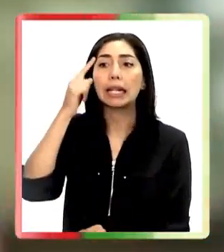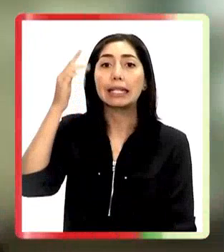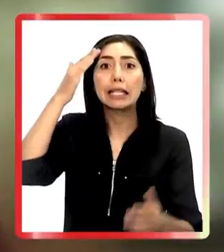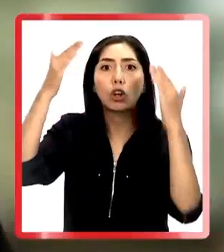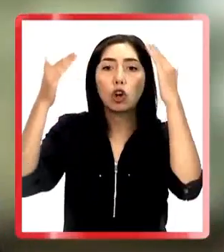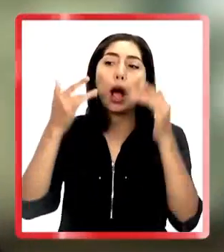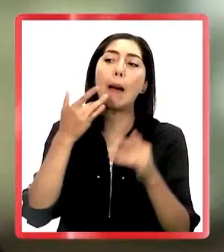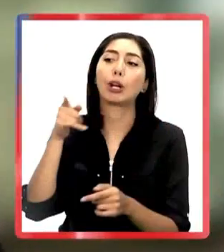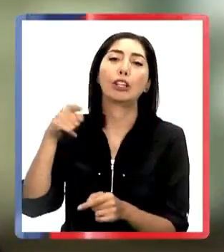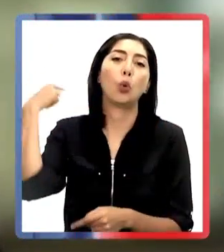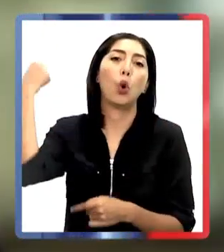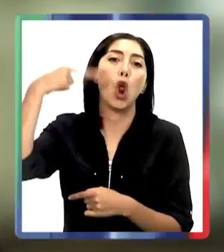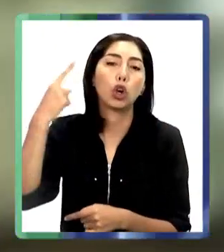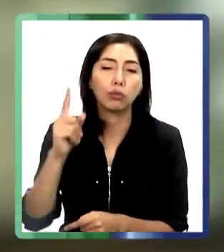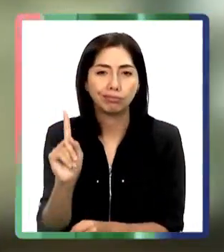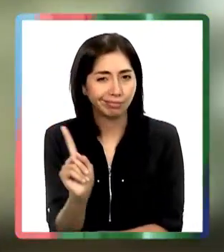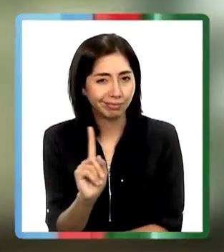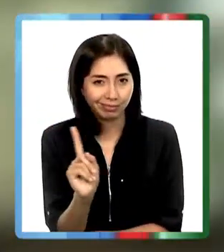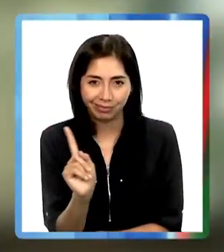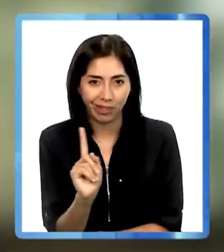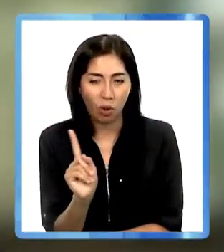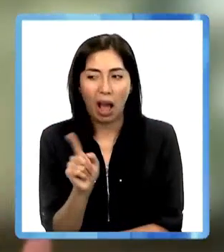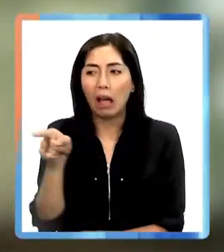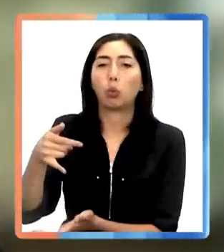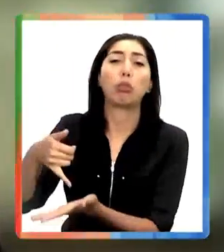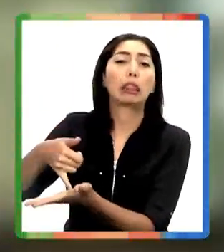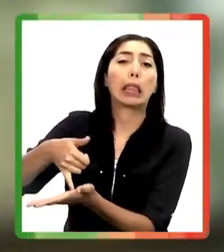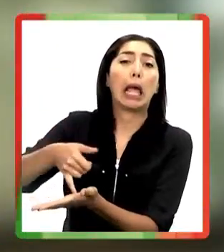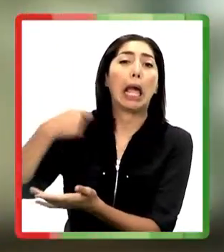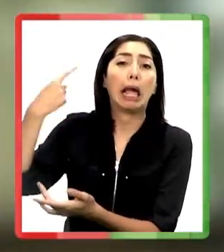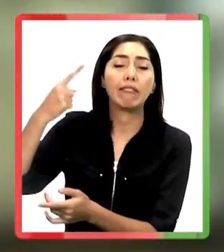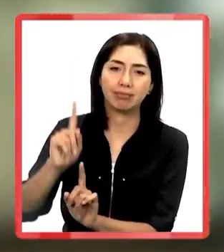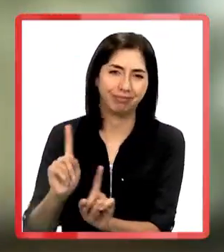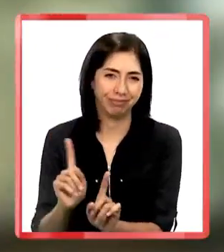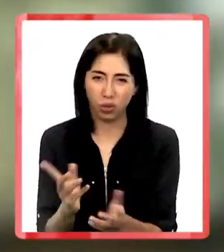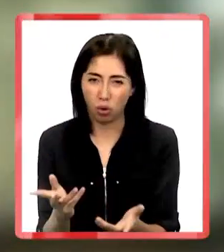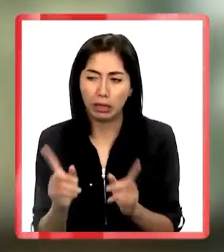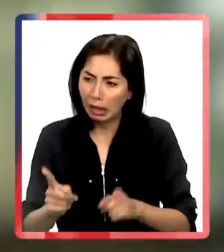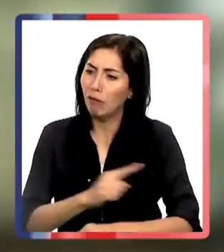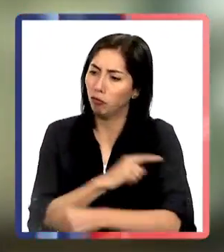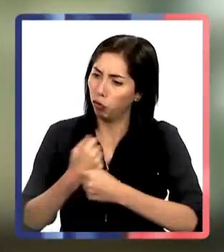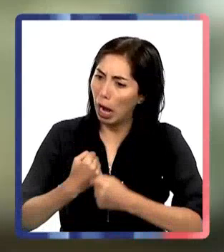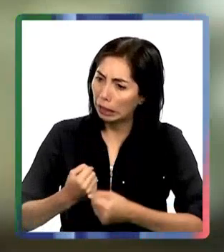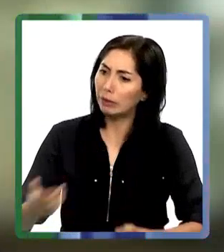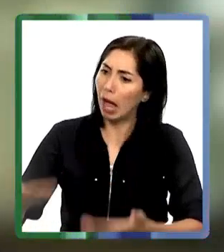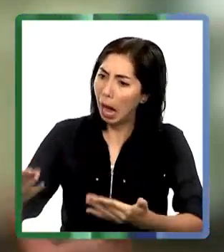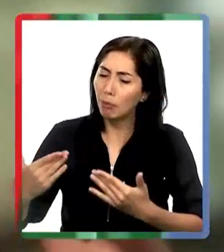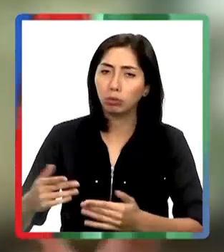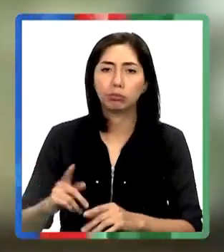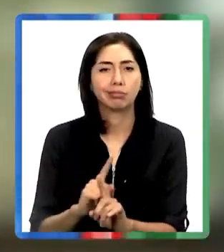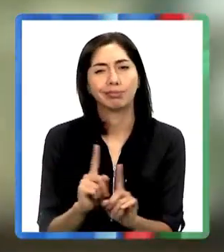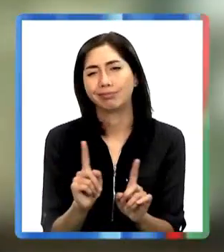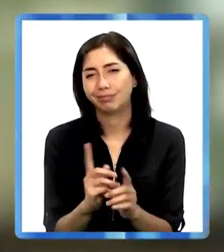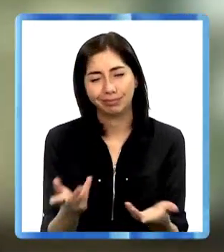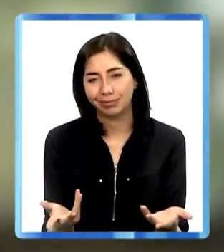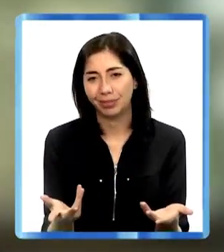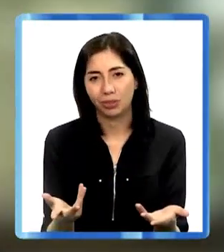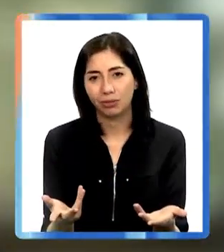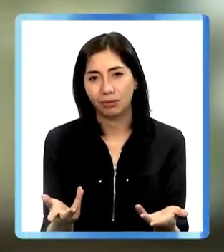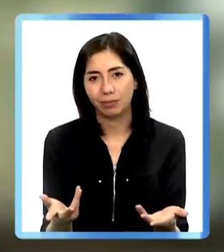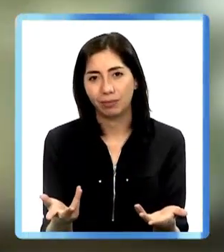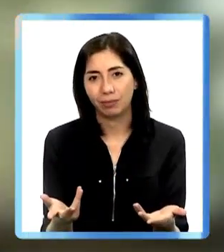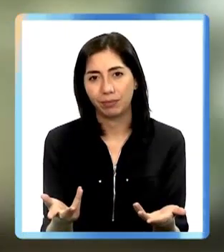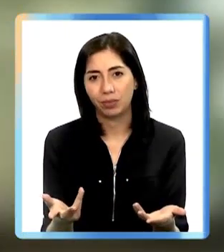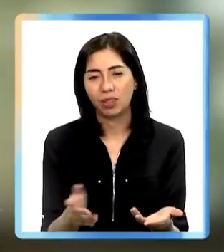los psiquiatras son para los locos nomás, y que uno tiene, o para los débiles, ¿me entiendes? Y que uno tiene que ser fuerte y poner de su